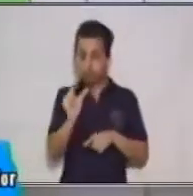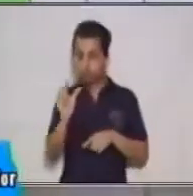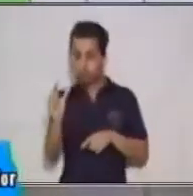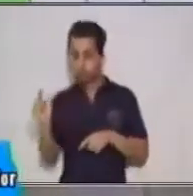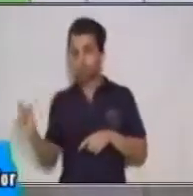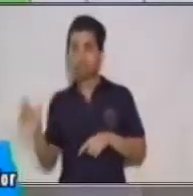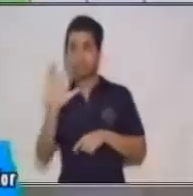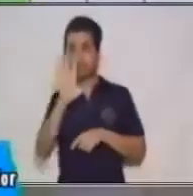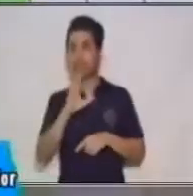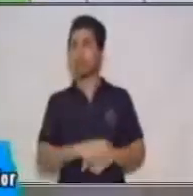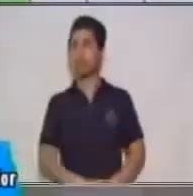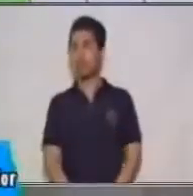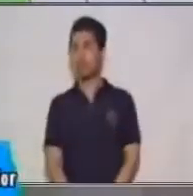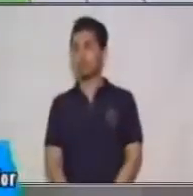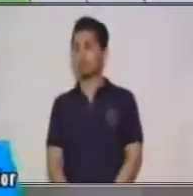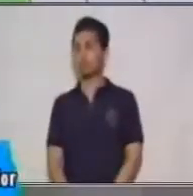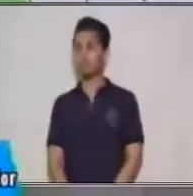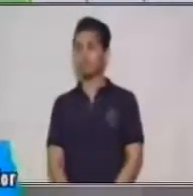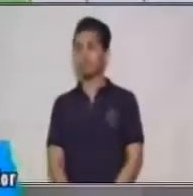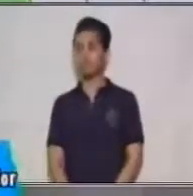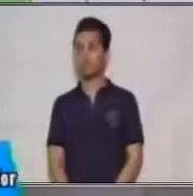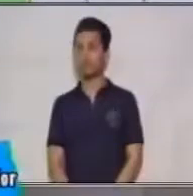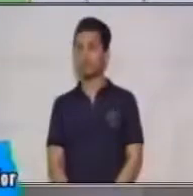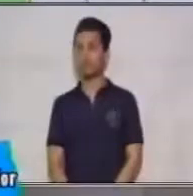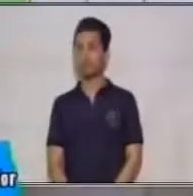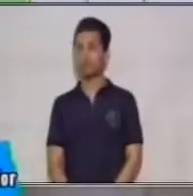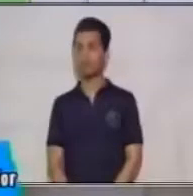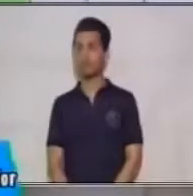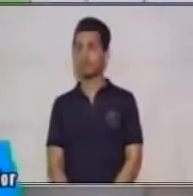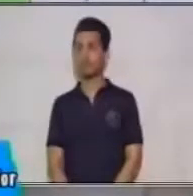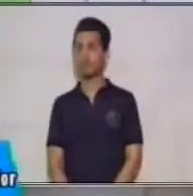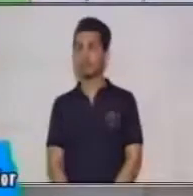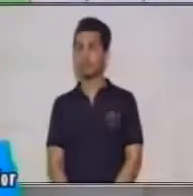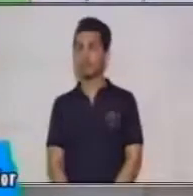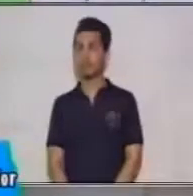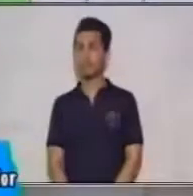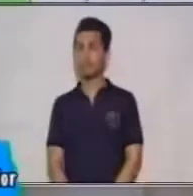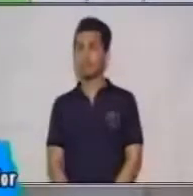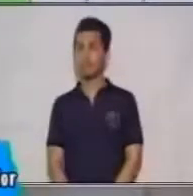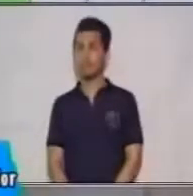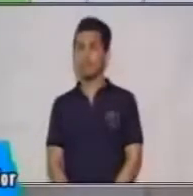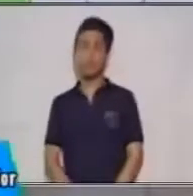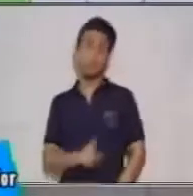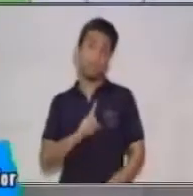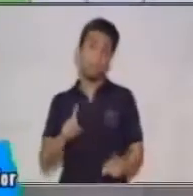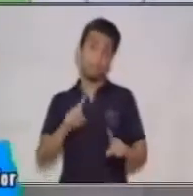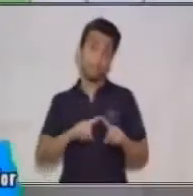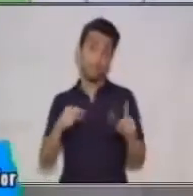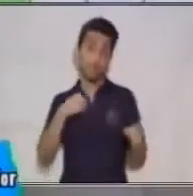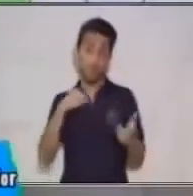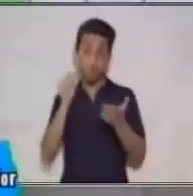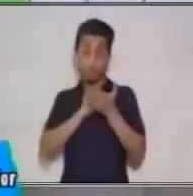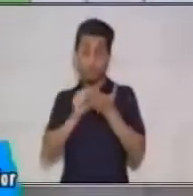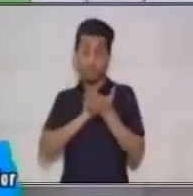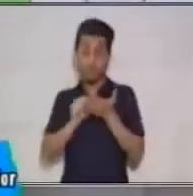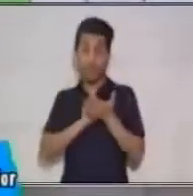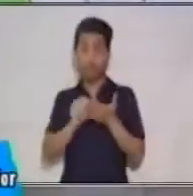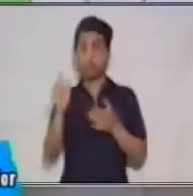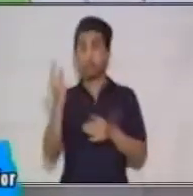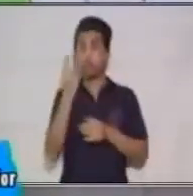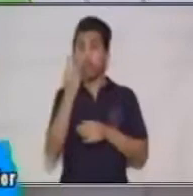4, 5. 5. Pero si yo vengo y pinto 2